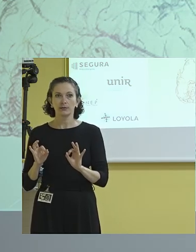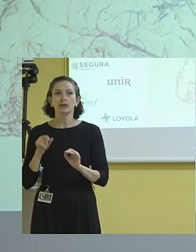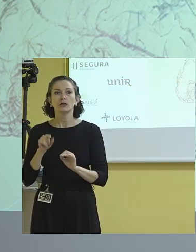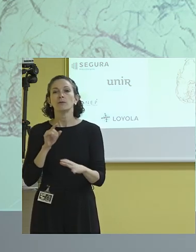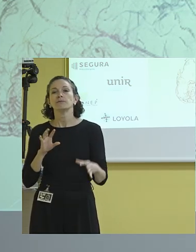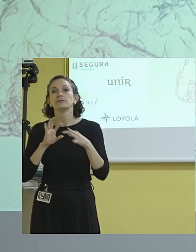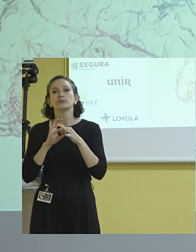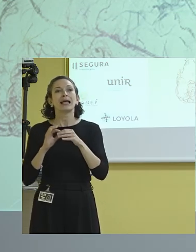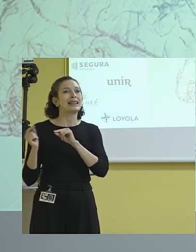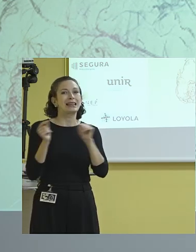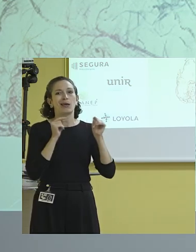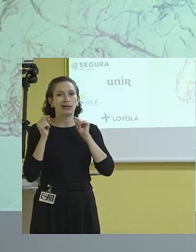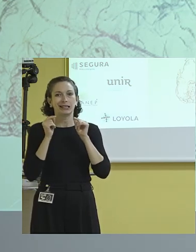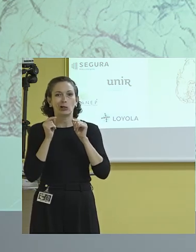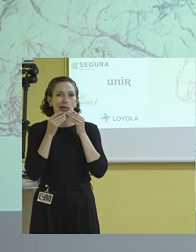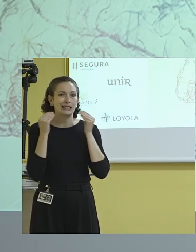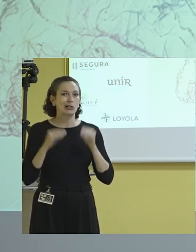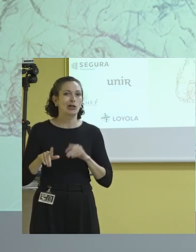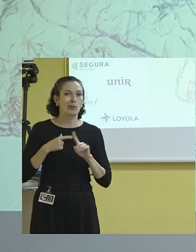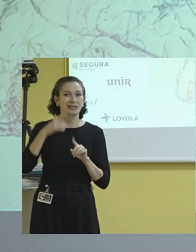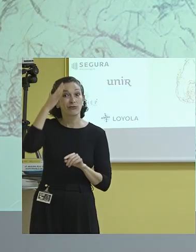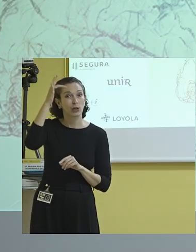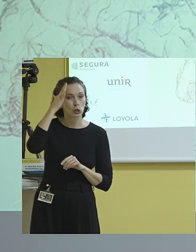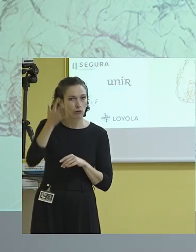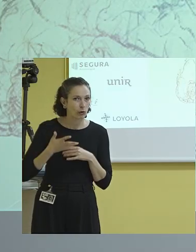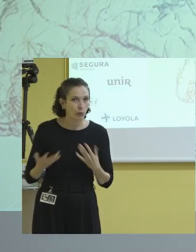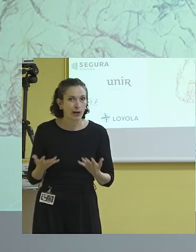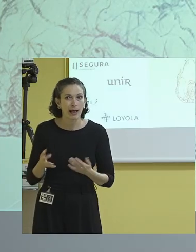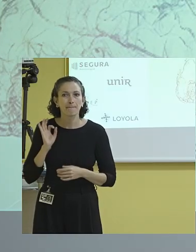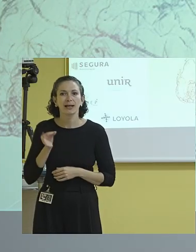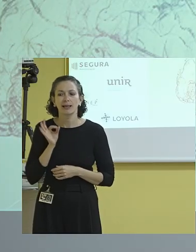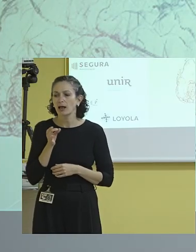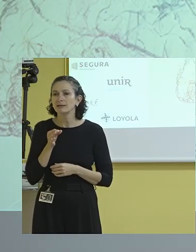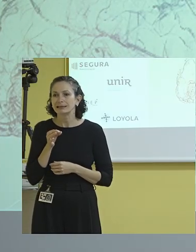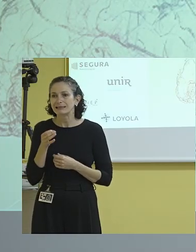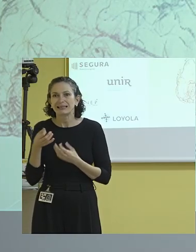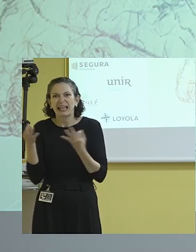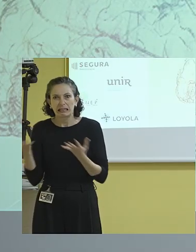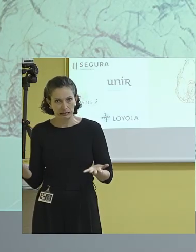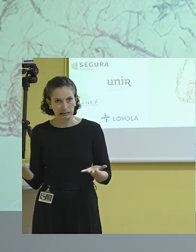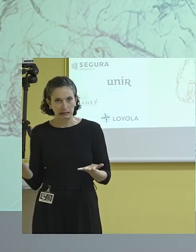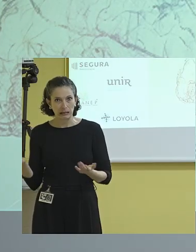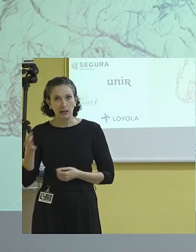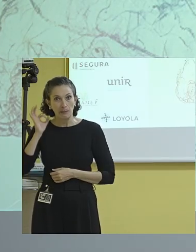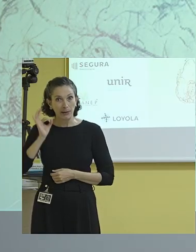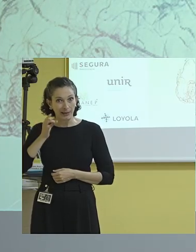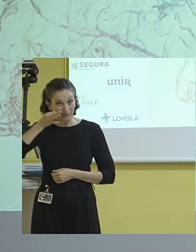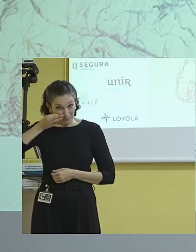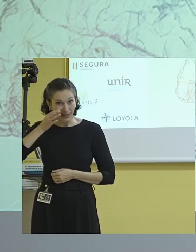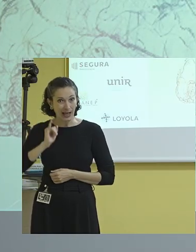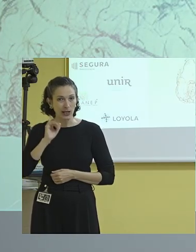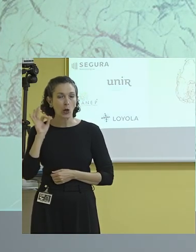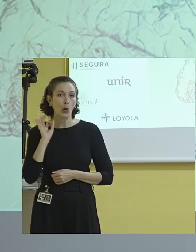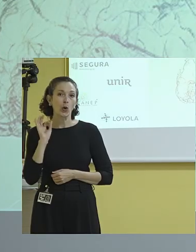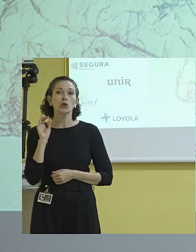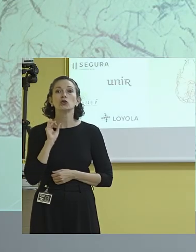con un debate que es histórico y filosóficamente hablando histórico, que es ¿qué es la verdad? ¿Existe la verdad realmente? ¿O solo